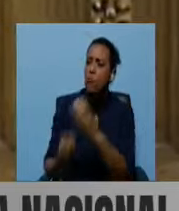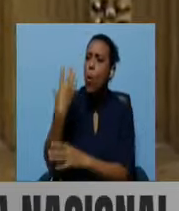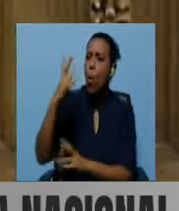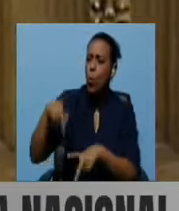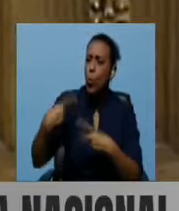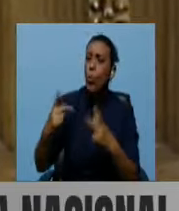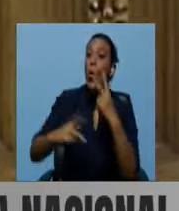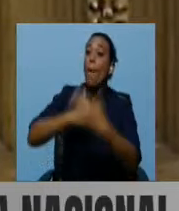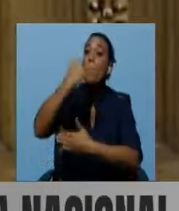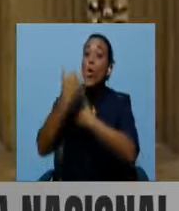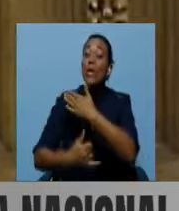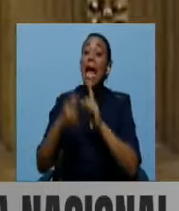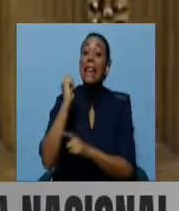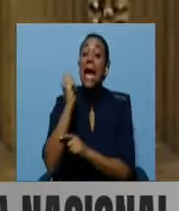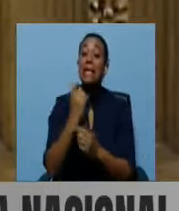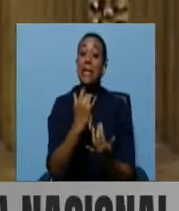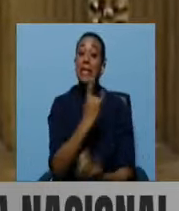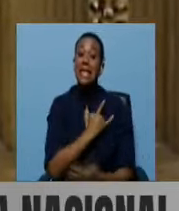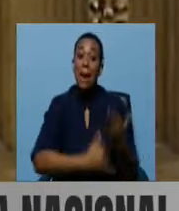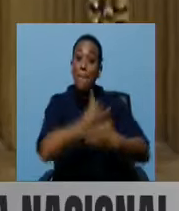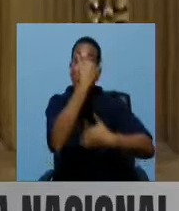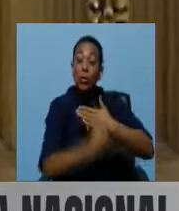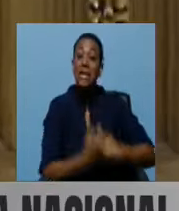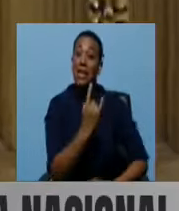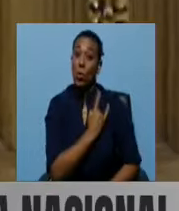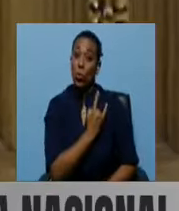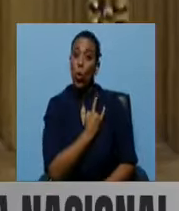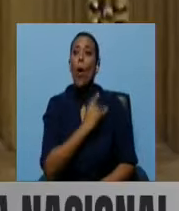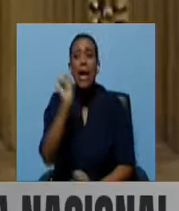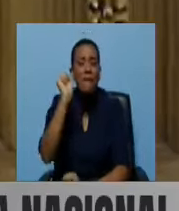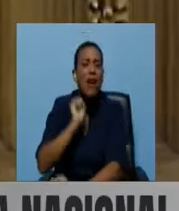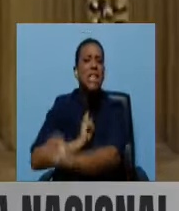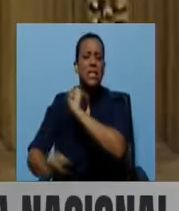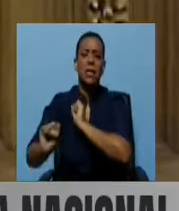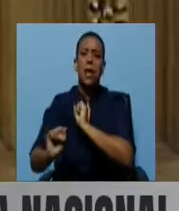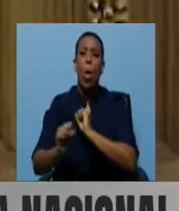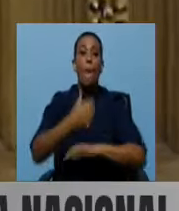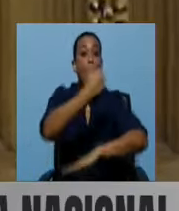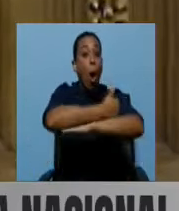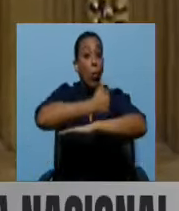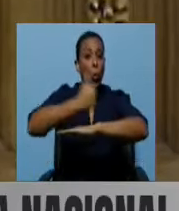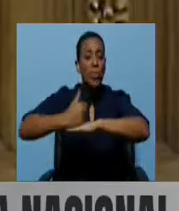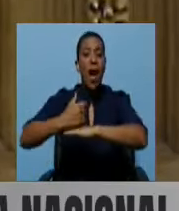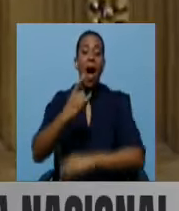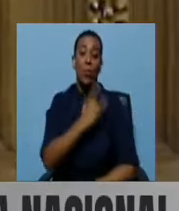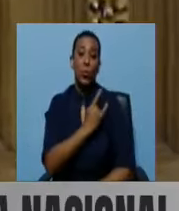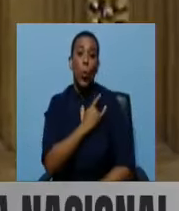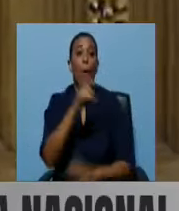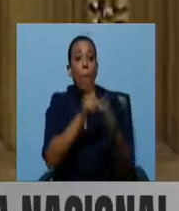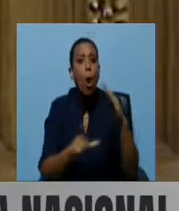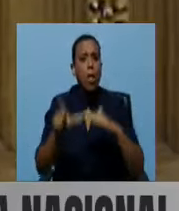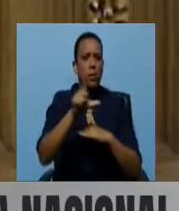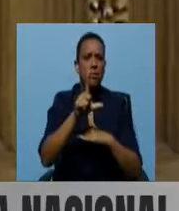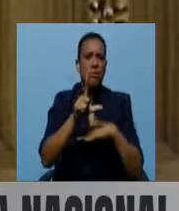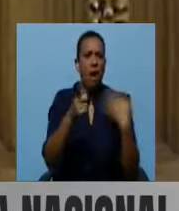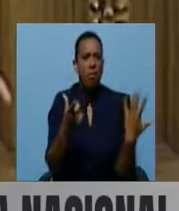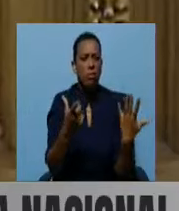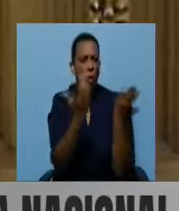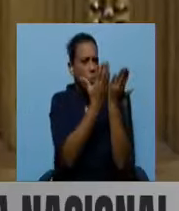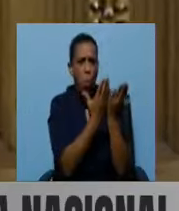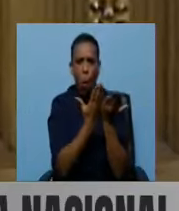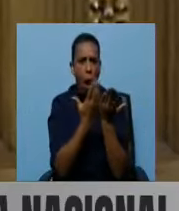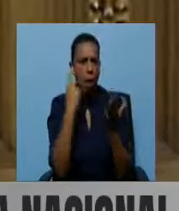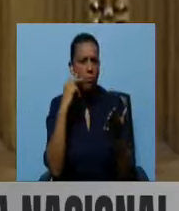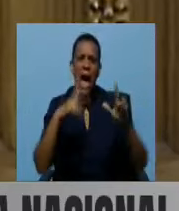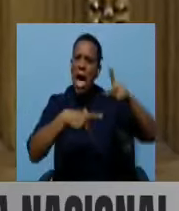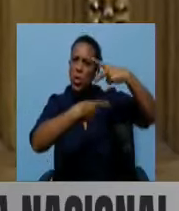salió de un proyecto, de una tesis de grado que fue rechazada porque un licenciado no puede estar